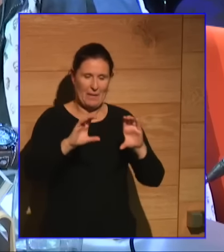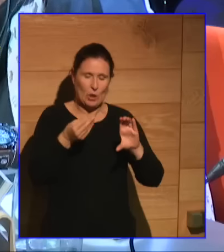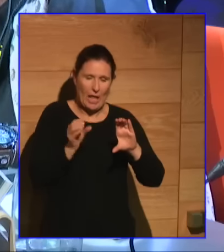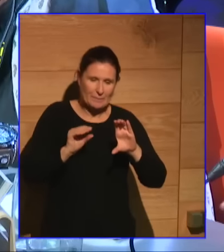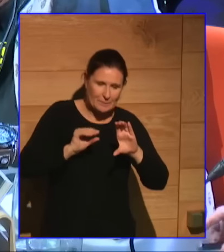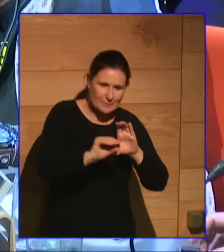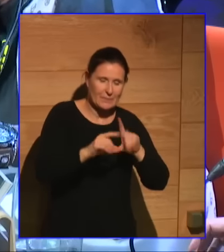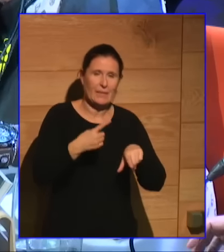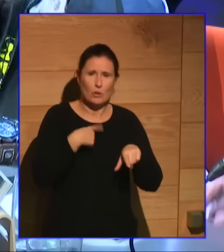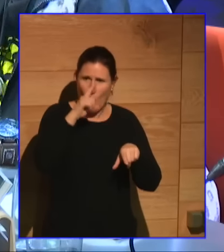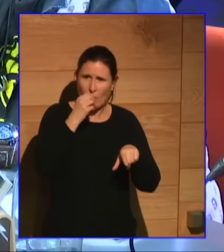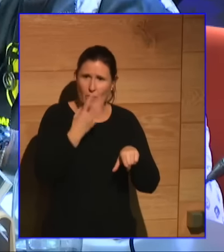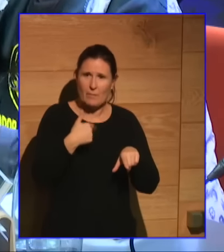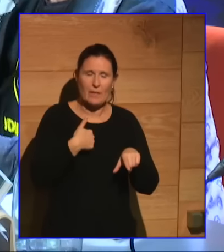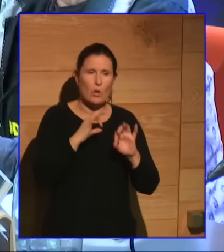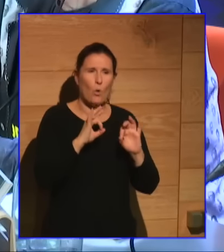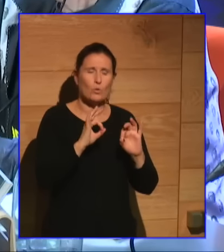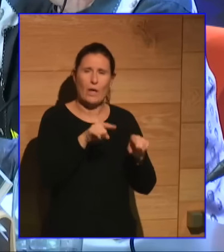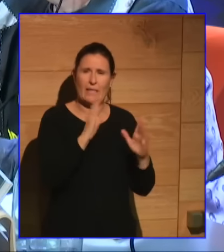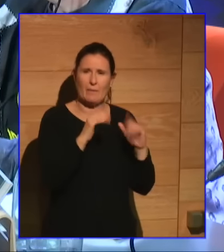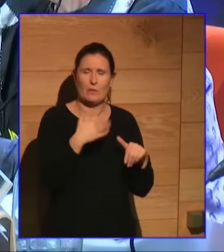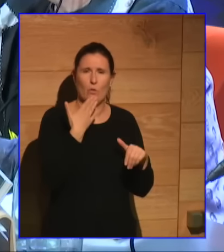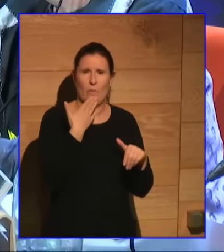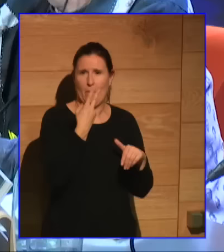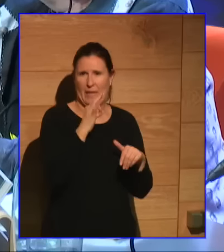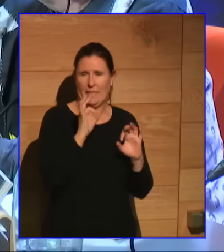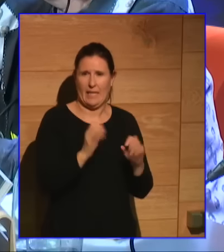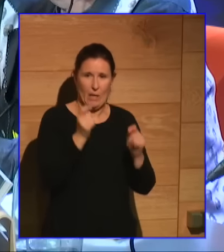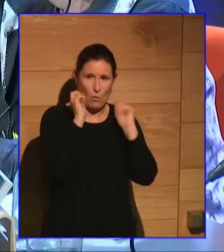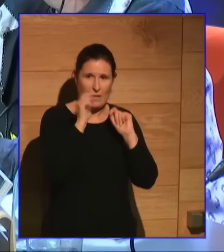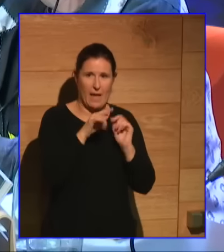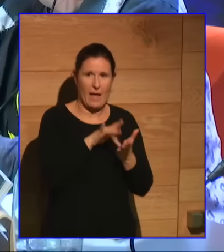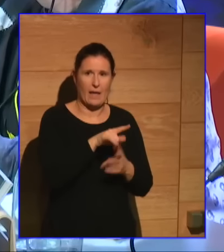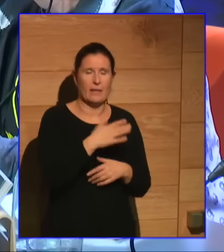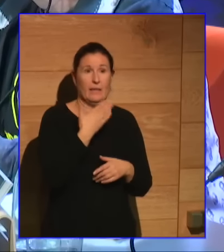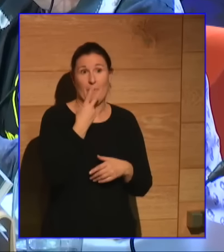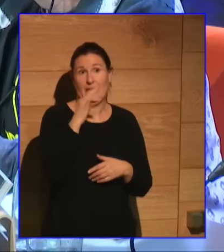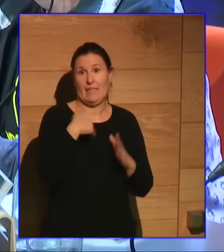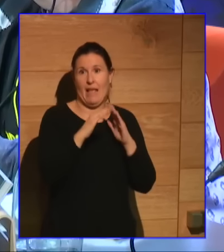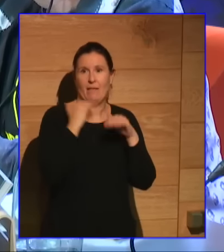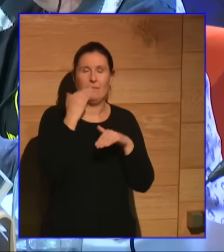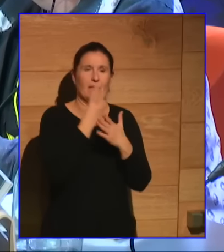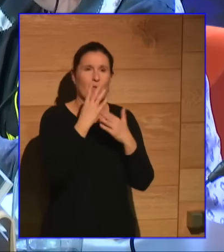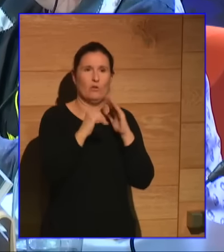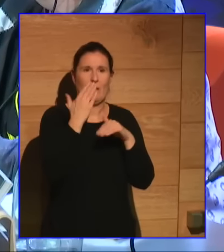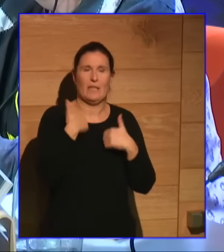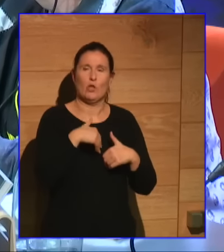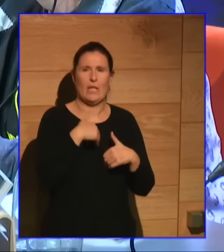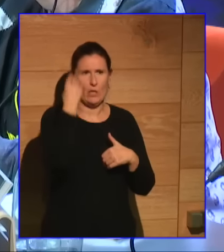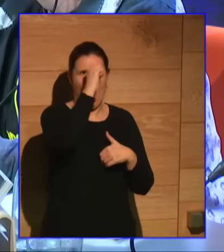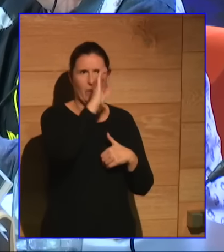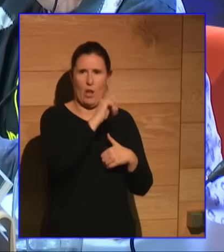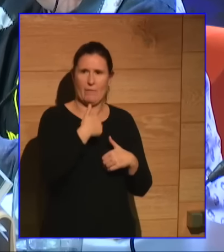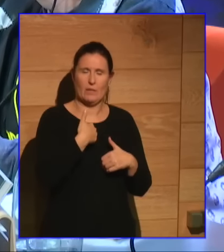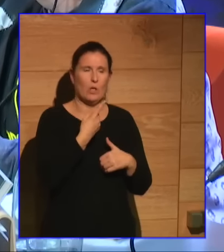el año en el que cumplía 20 años. Todavía no los había cumplido. Uh-huh. Entonces yo ya era mayor de edad. Yo tenía un criterio. Yo ya iba